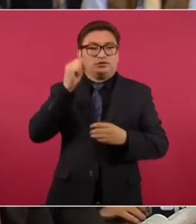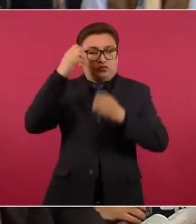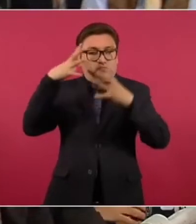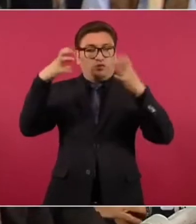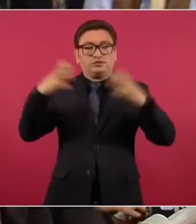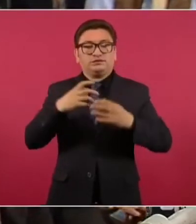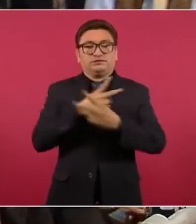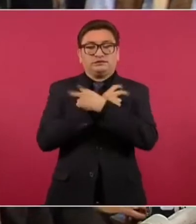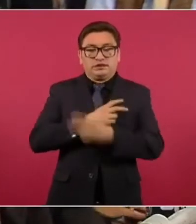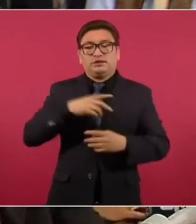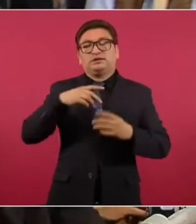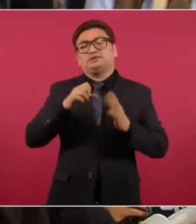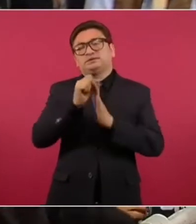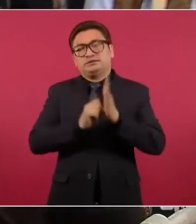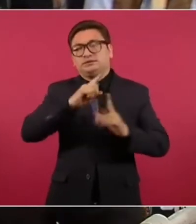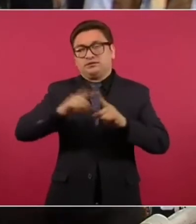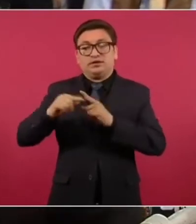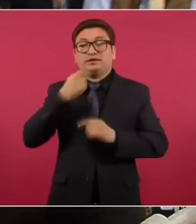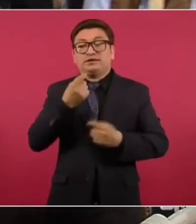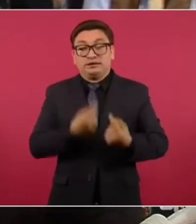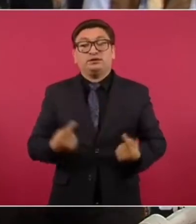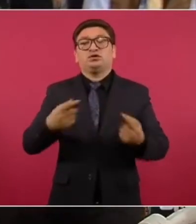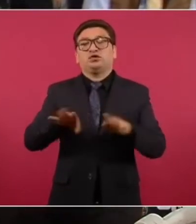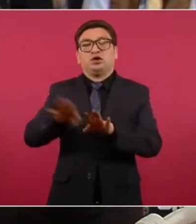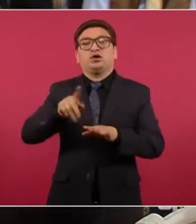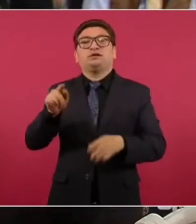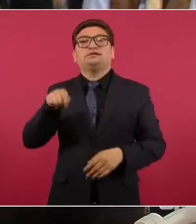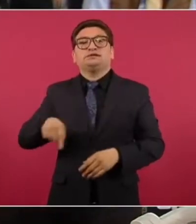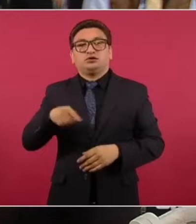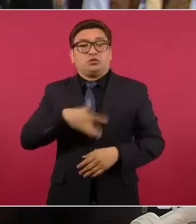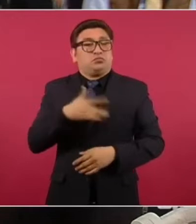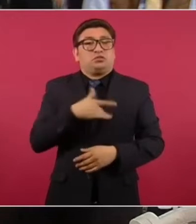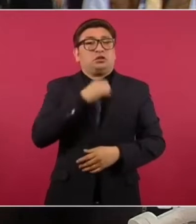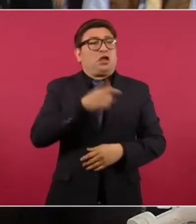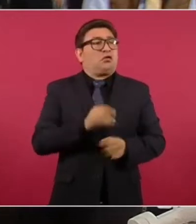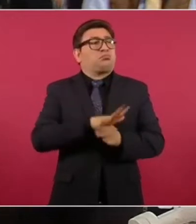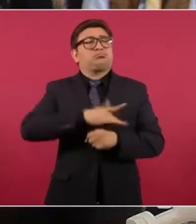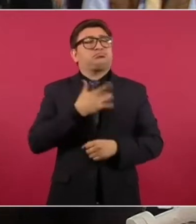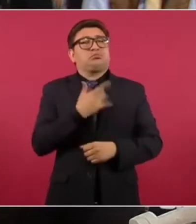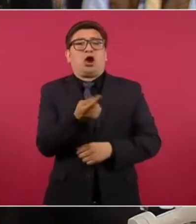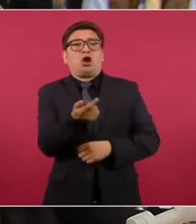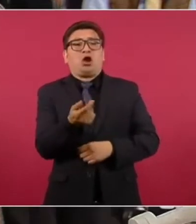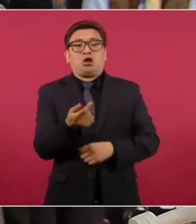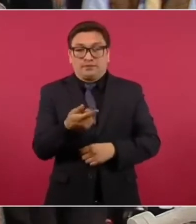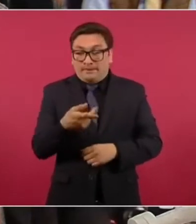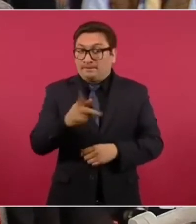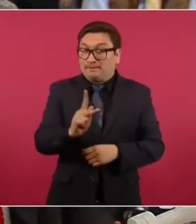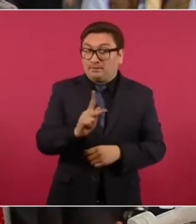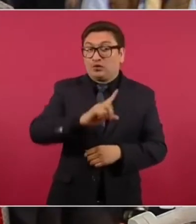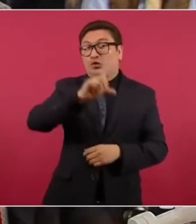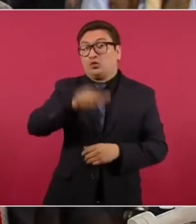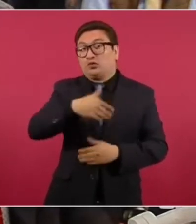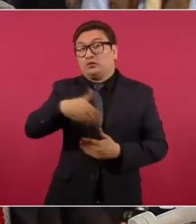multisistémico. Se da en niños que, pues aunque sean asintomáticos o hayan presentado pocos síntomas,